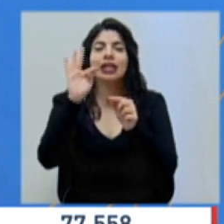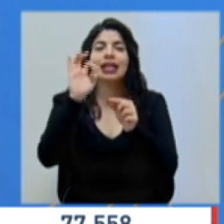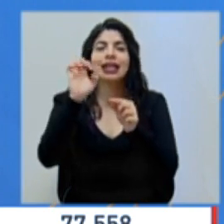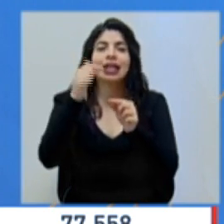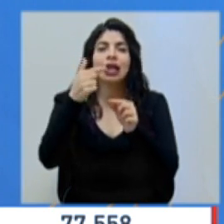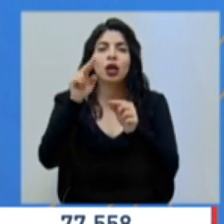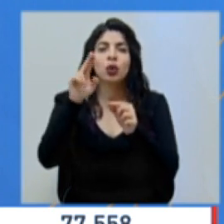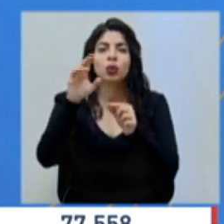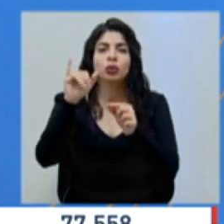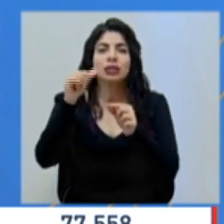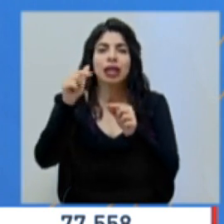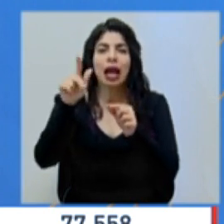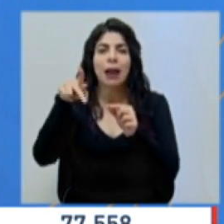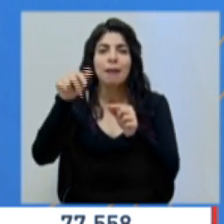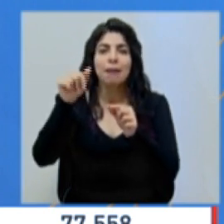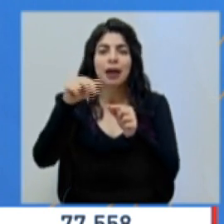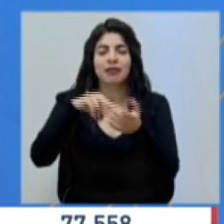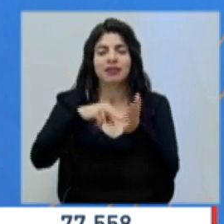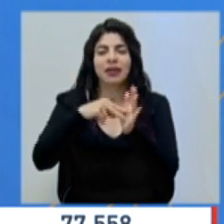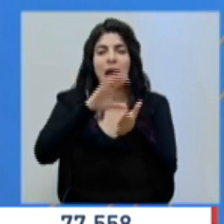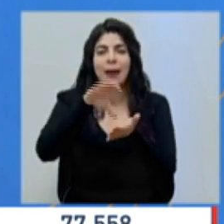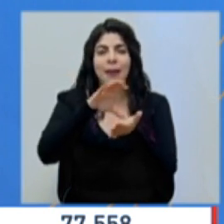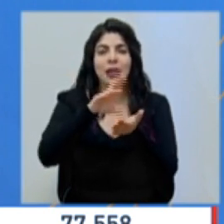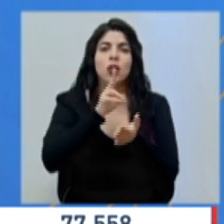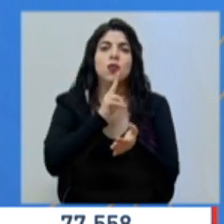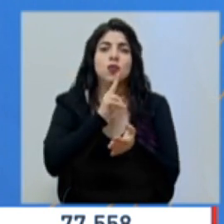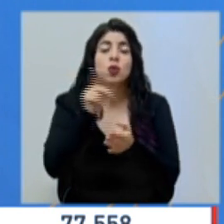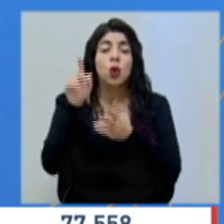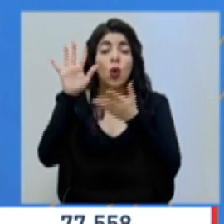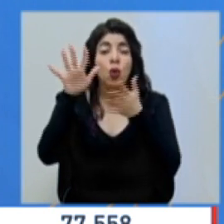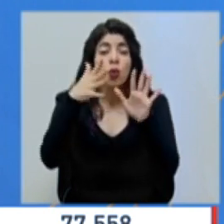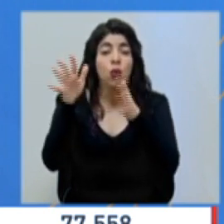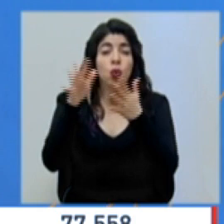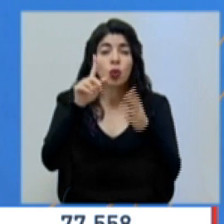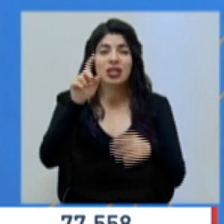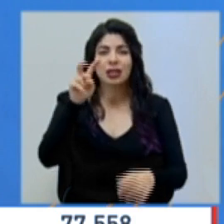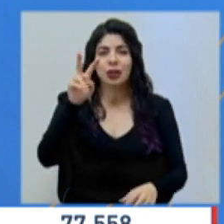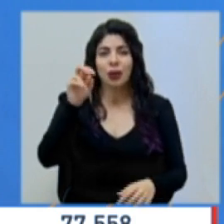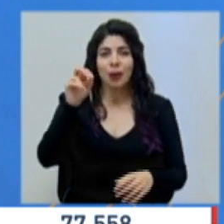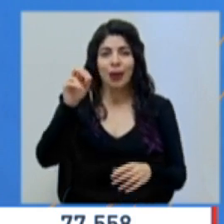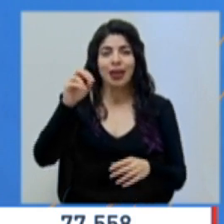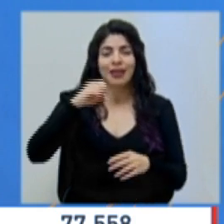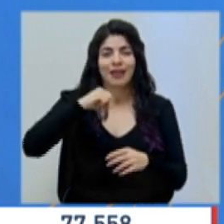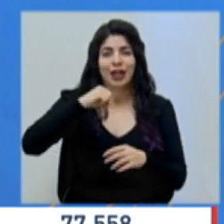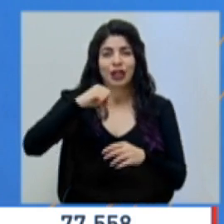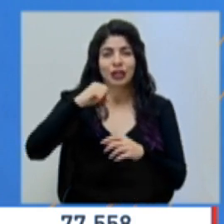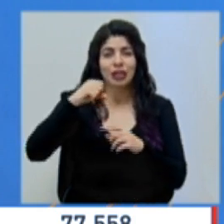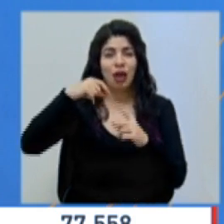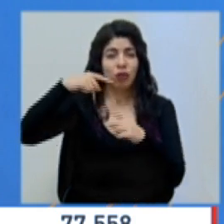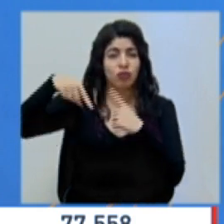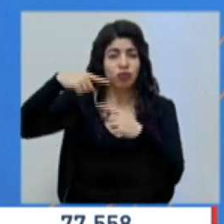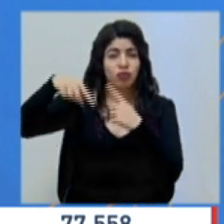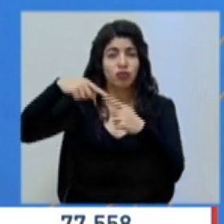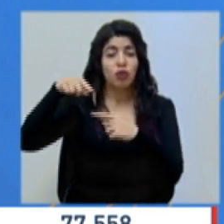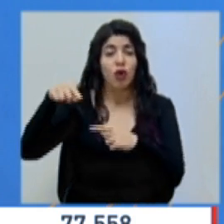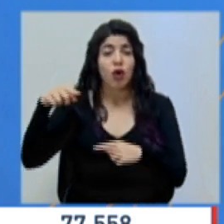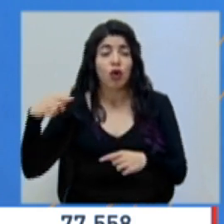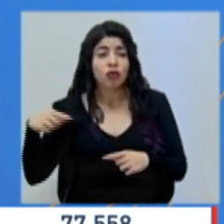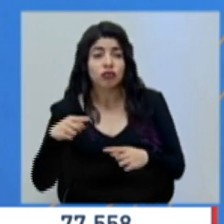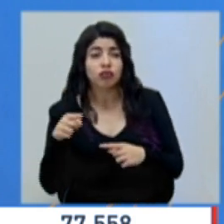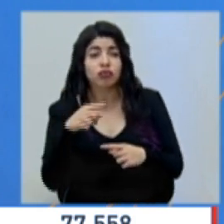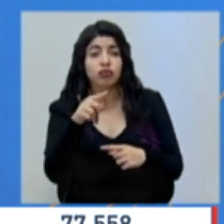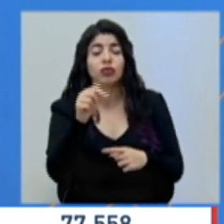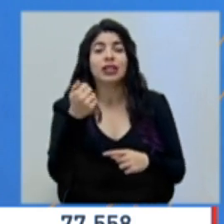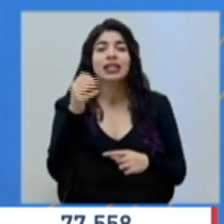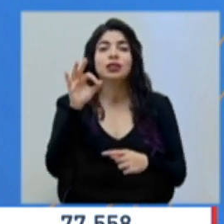de Honduras. Tiene vientos máximos de 120 kilómetros por hora y se mueve a una velocidad de 19